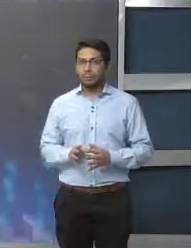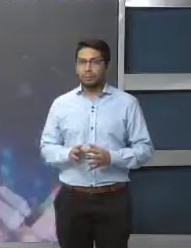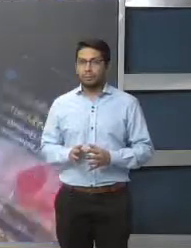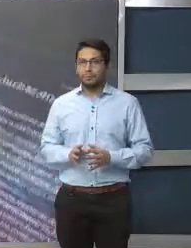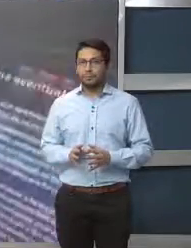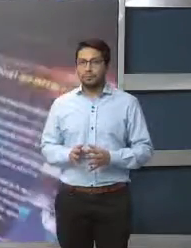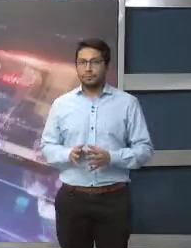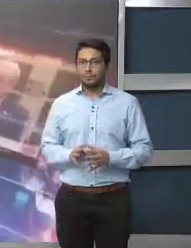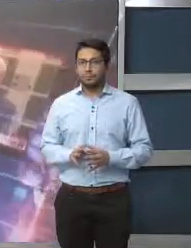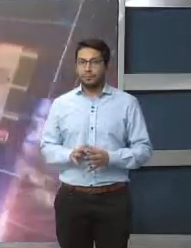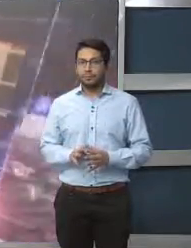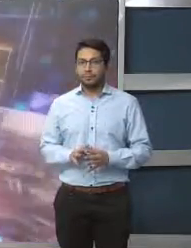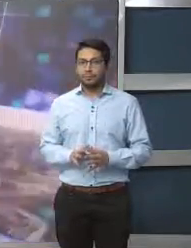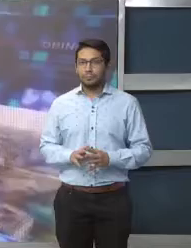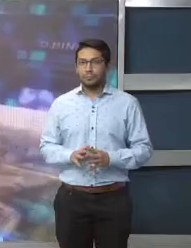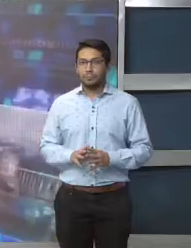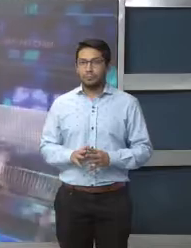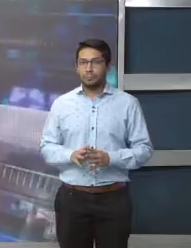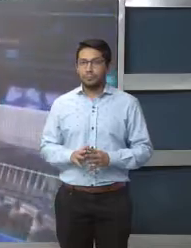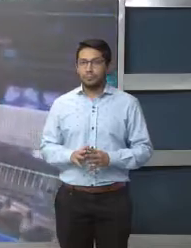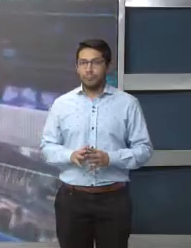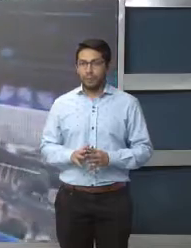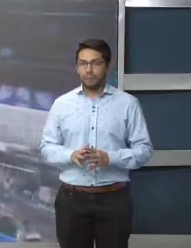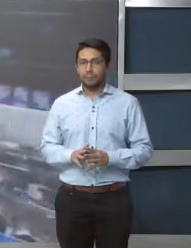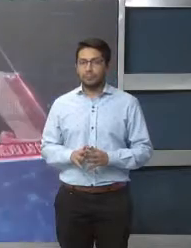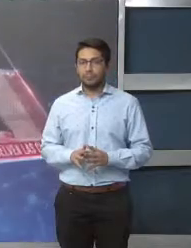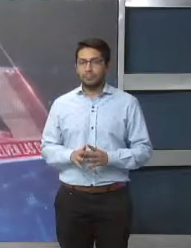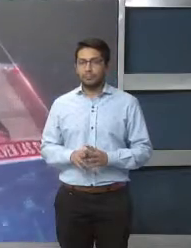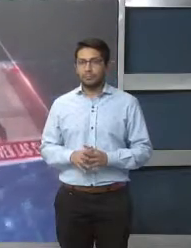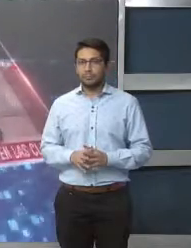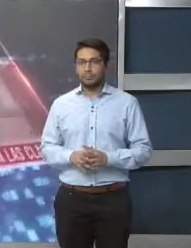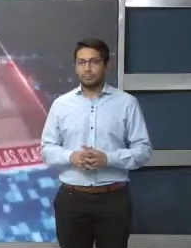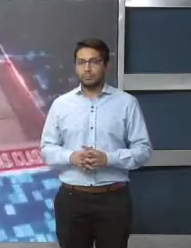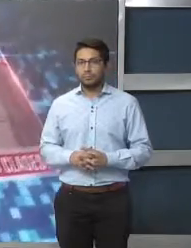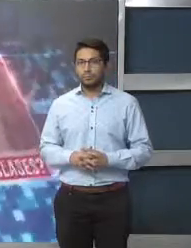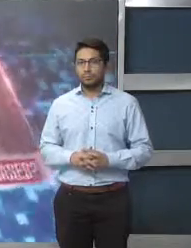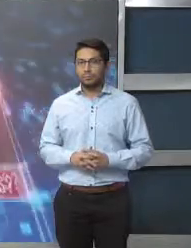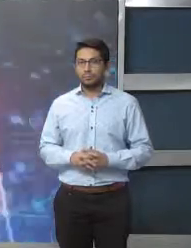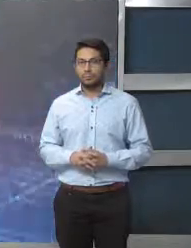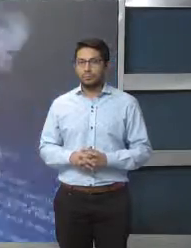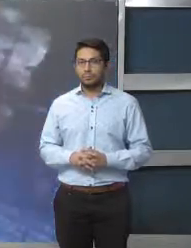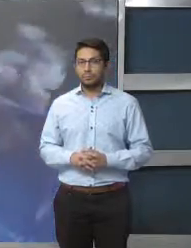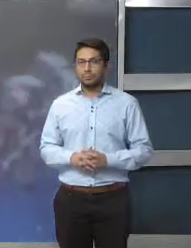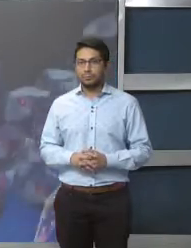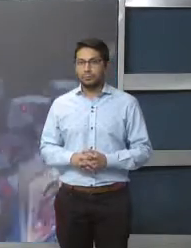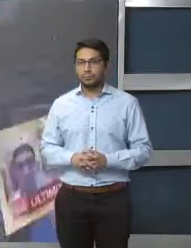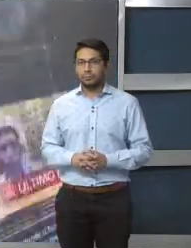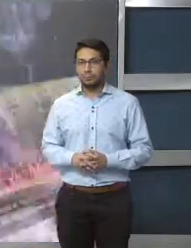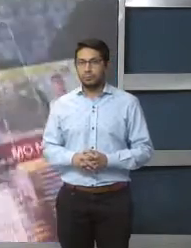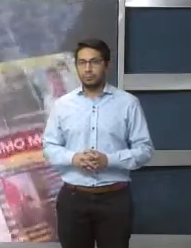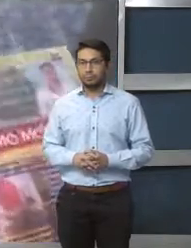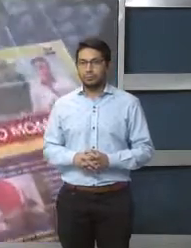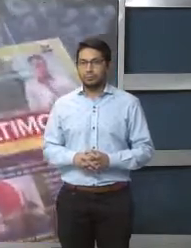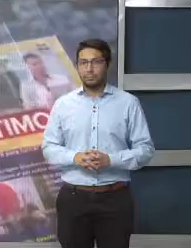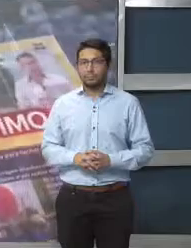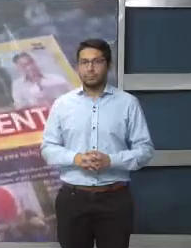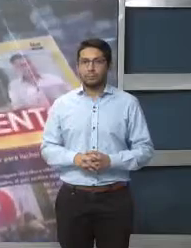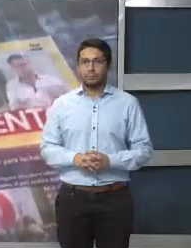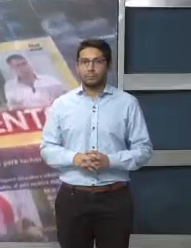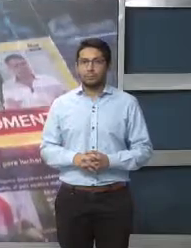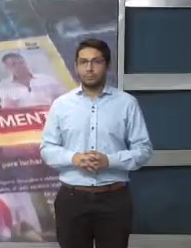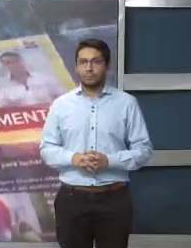Y las mesas se han seguido tomando virtualmente, recordemos, y se seguirán tomando. Si ha quedado alguna